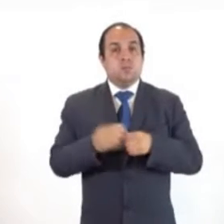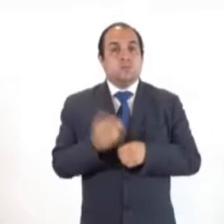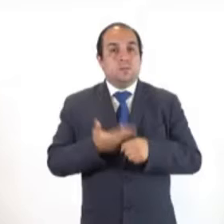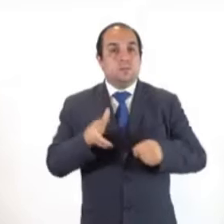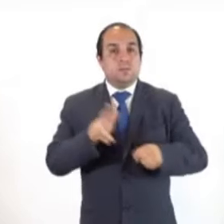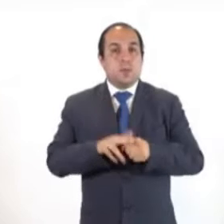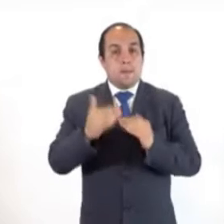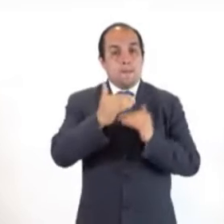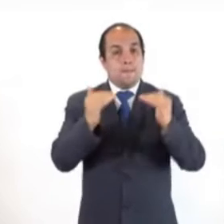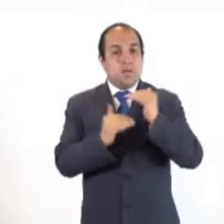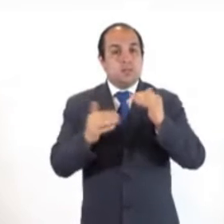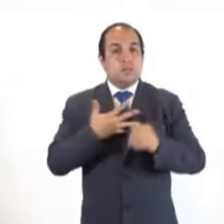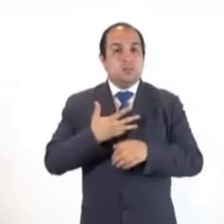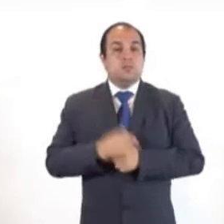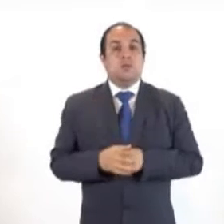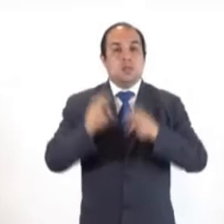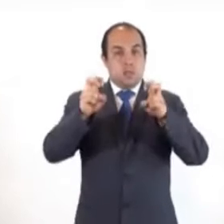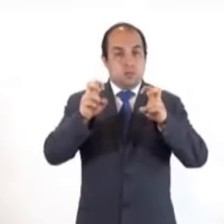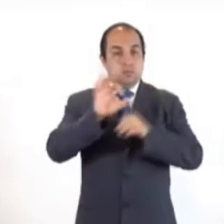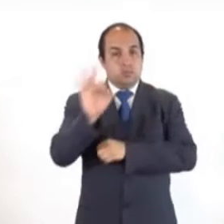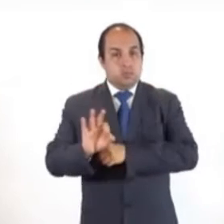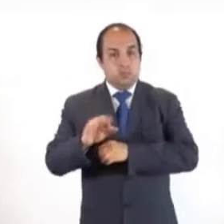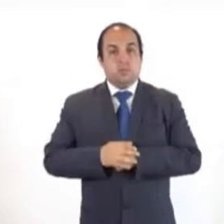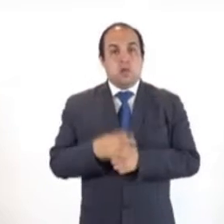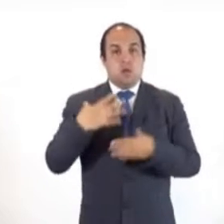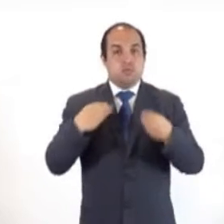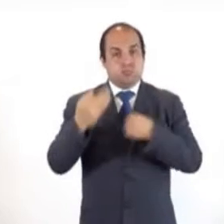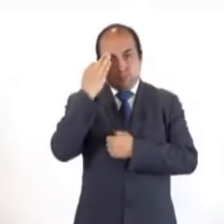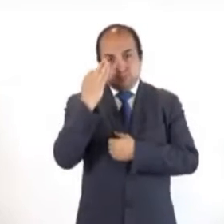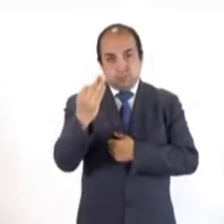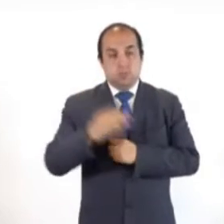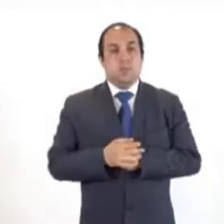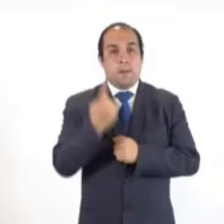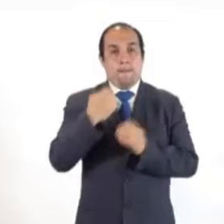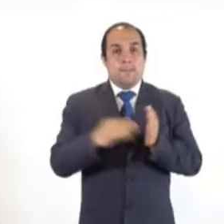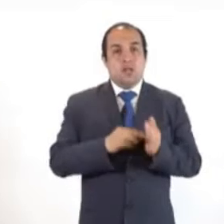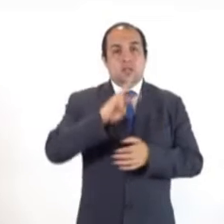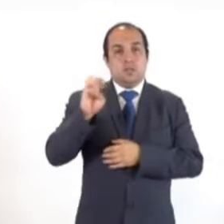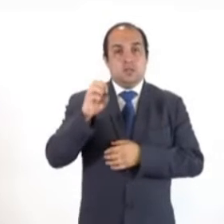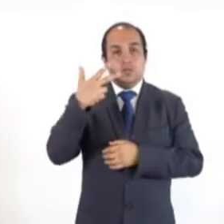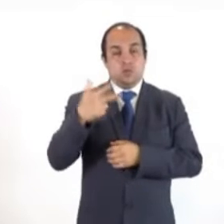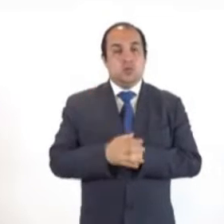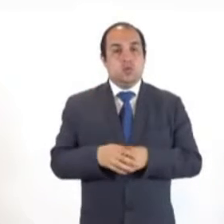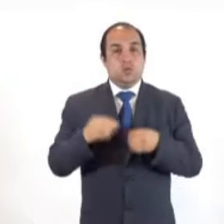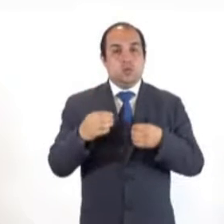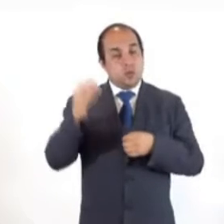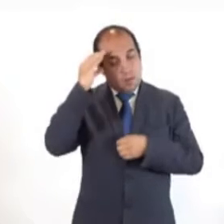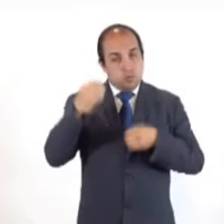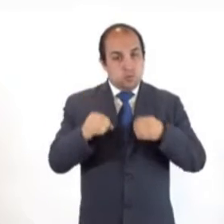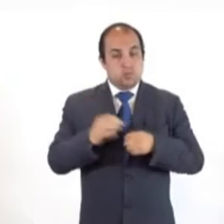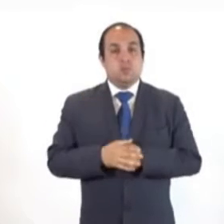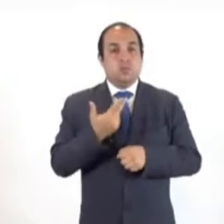hospitalaria más baja que hemos tenido en términos porcentuales durante toda la pandemia, con 1,308 camas ocupadas en hospitales públicos